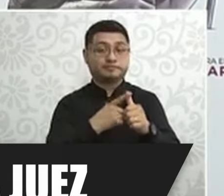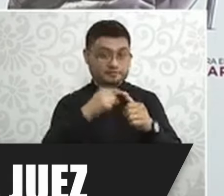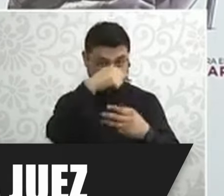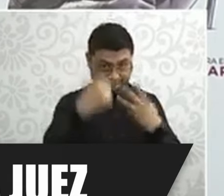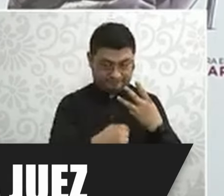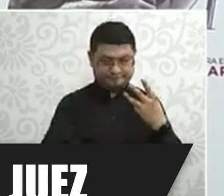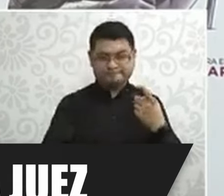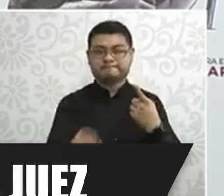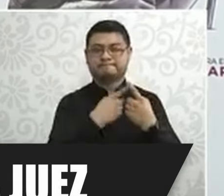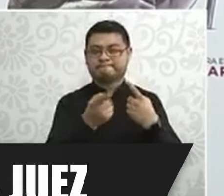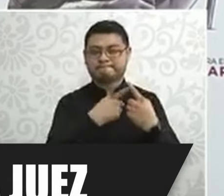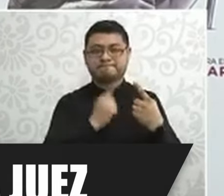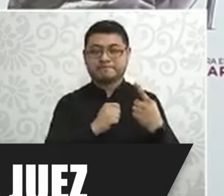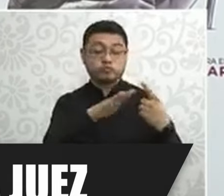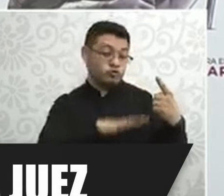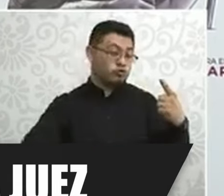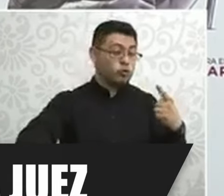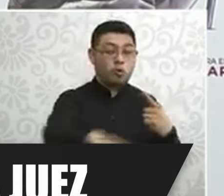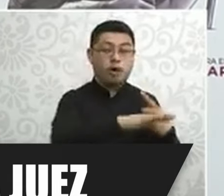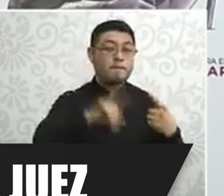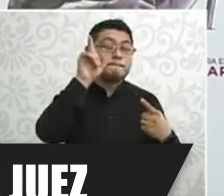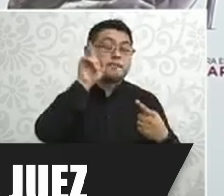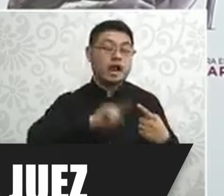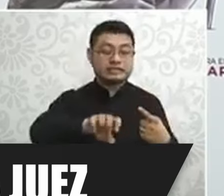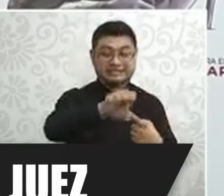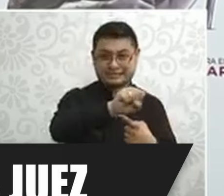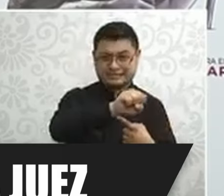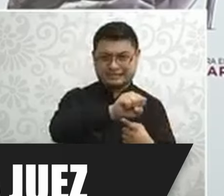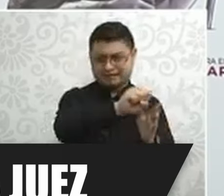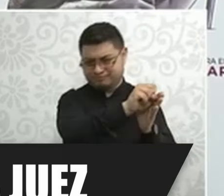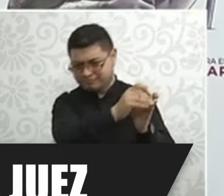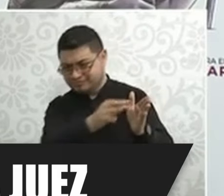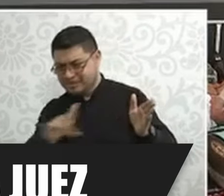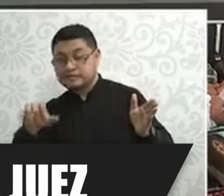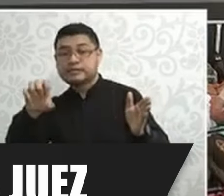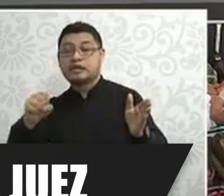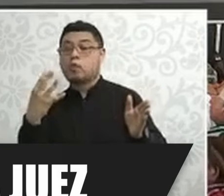primero, todas las mujeres de 60